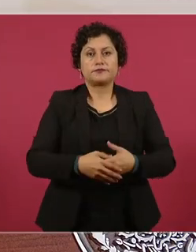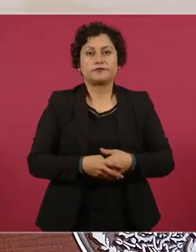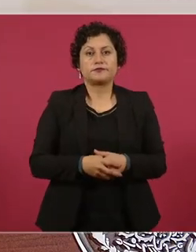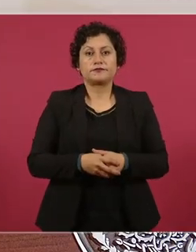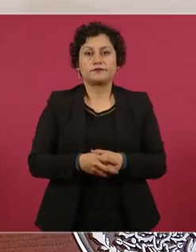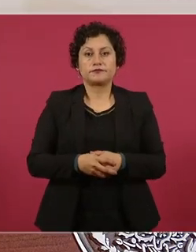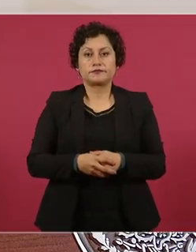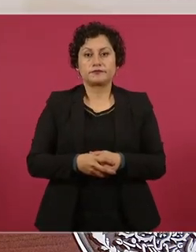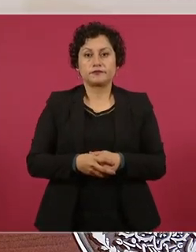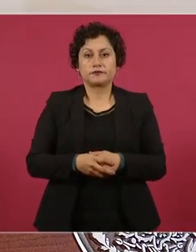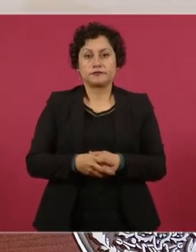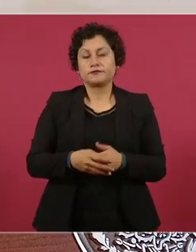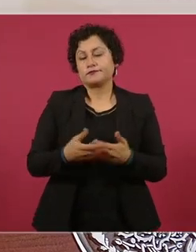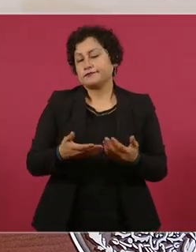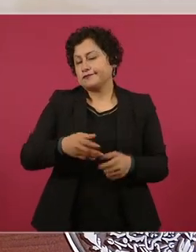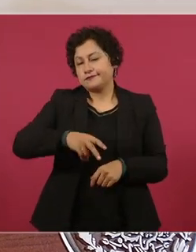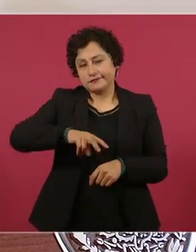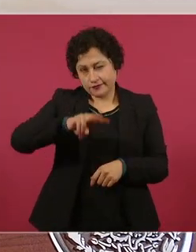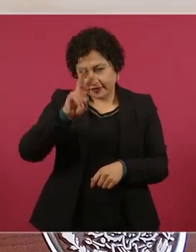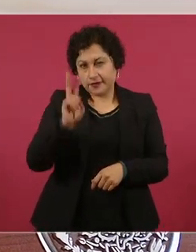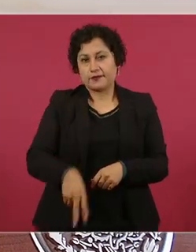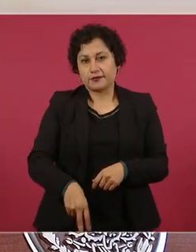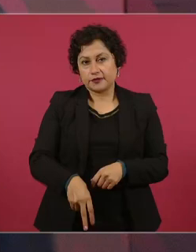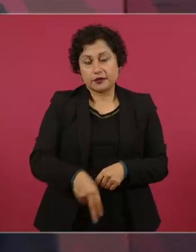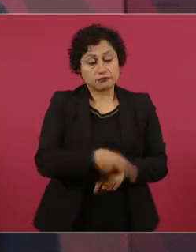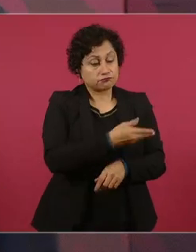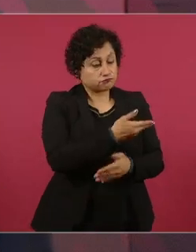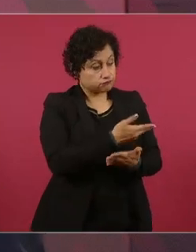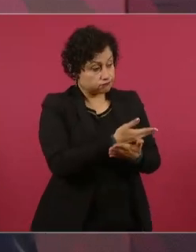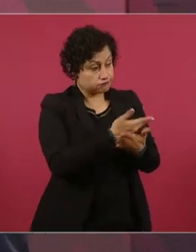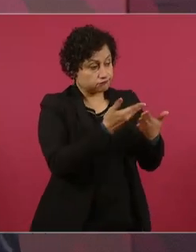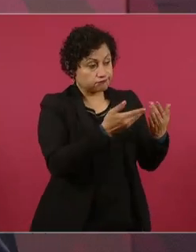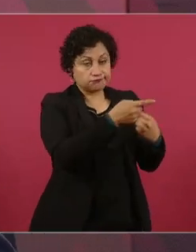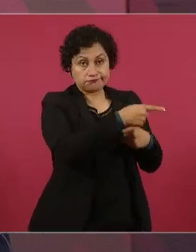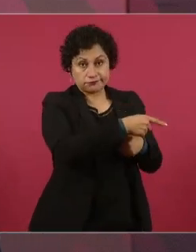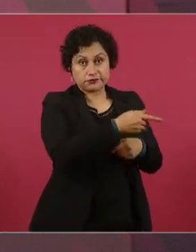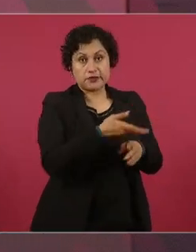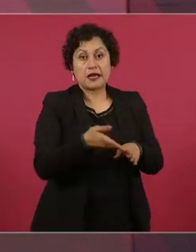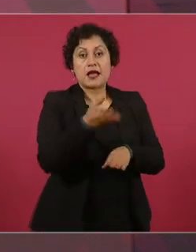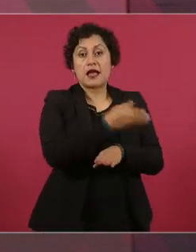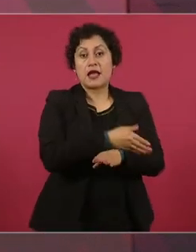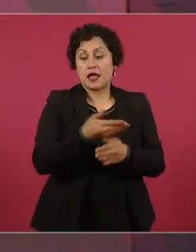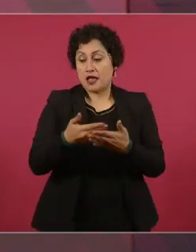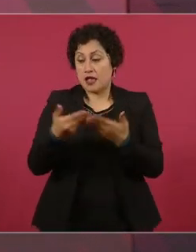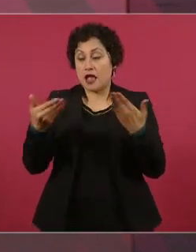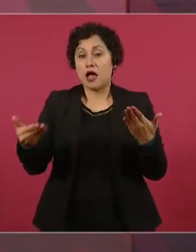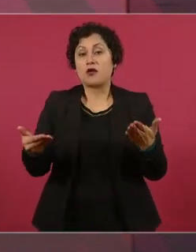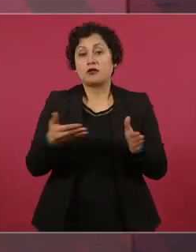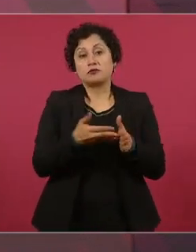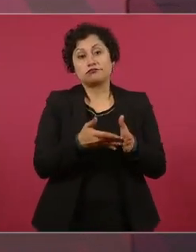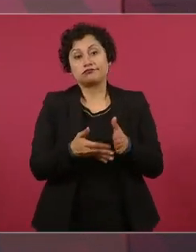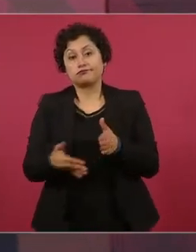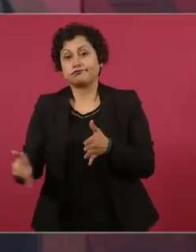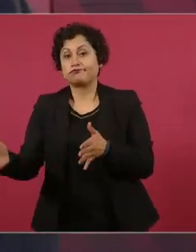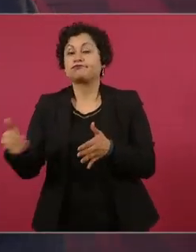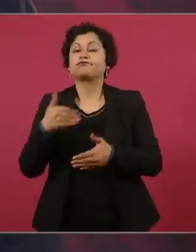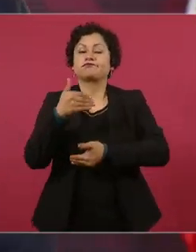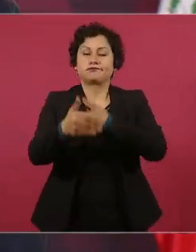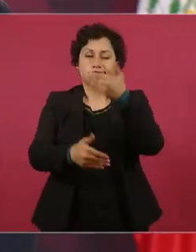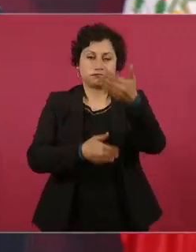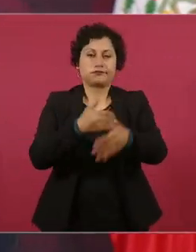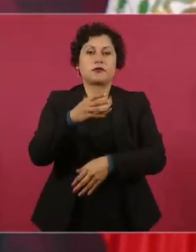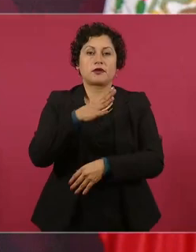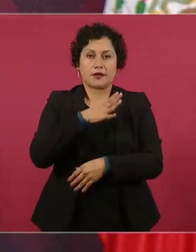sí se ha avanzado mucho, porque hasta quienes antes de una u otra